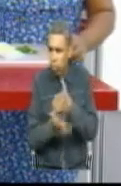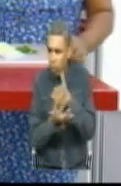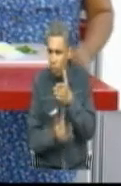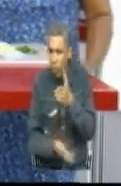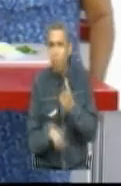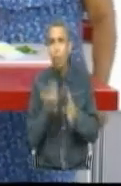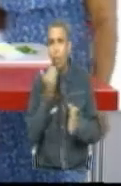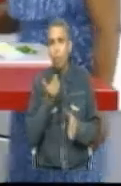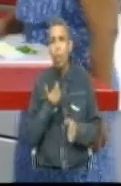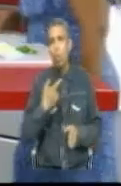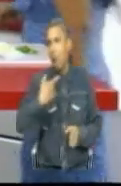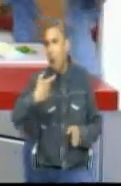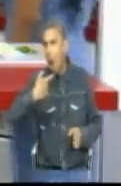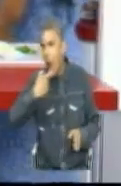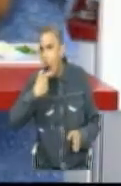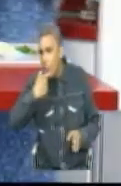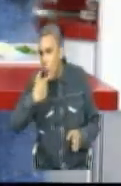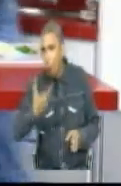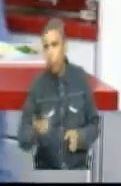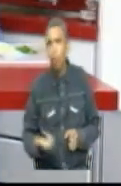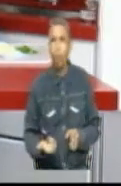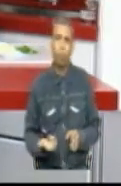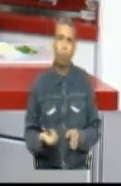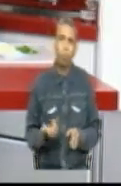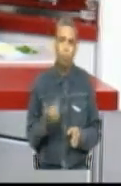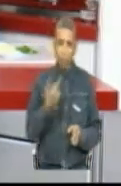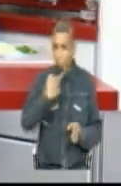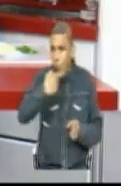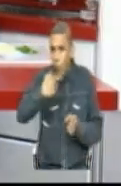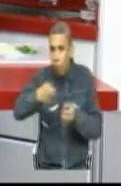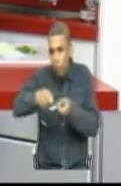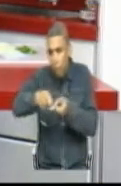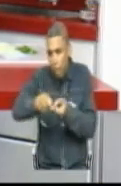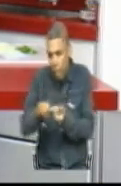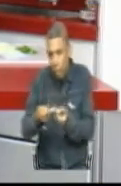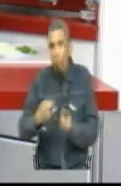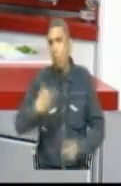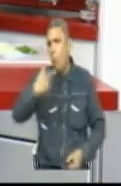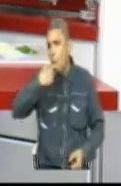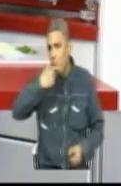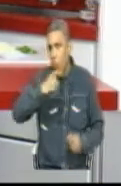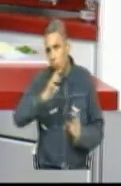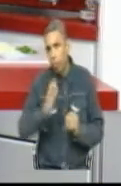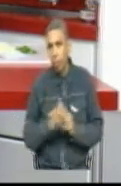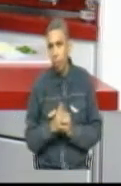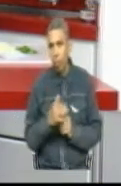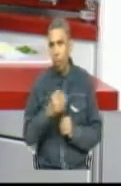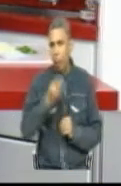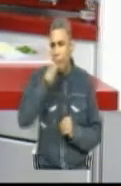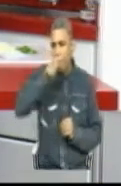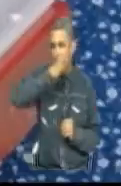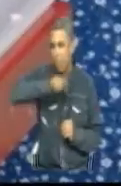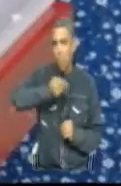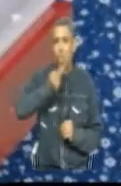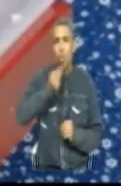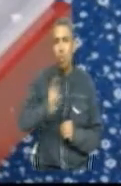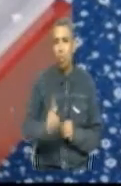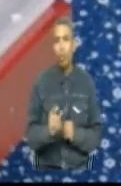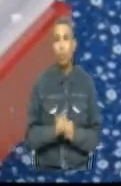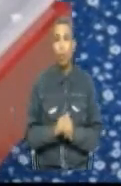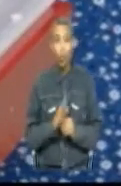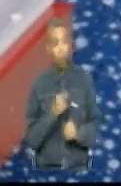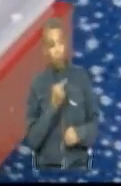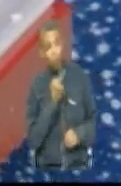o sea como les decía a todas las televidentes ya los televidentes es un producto que está a pedir de boca está